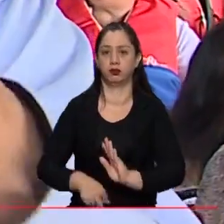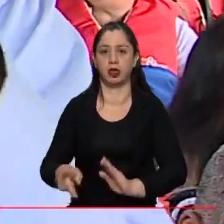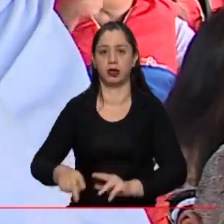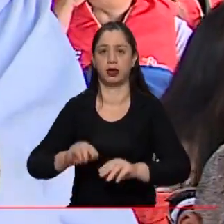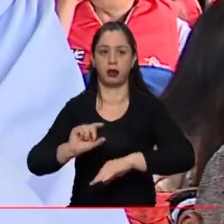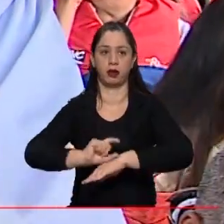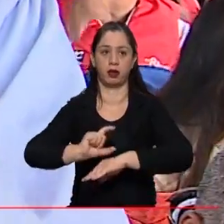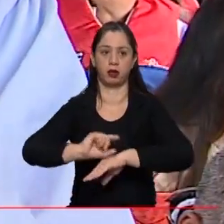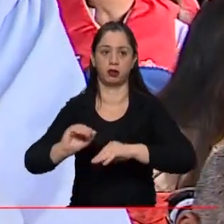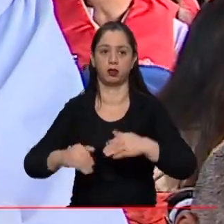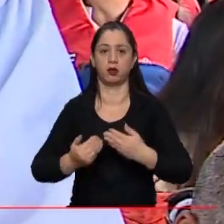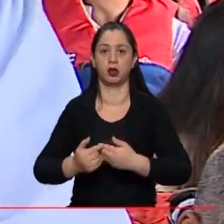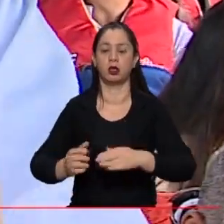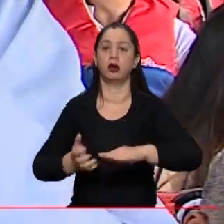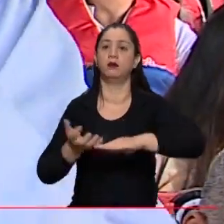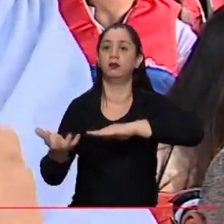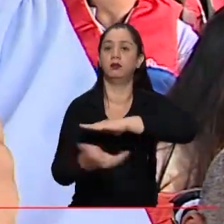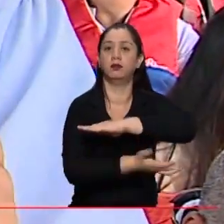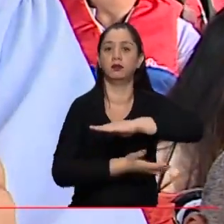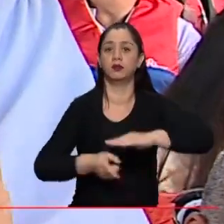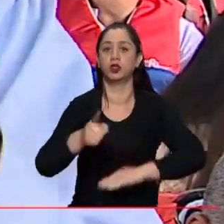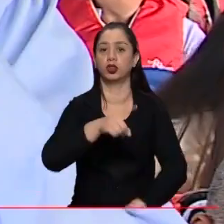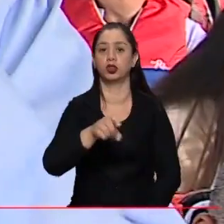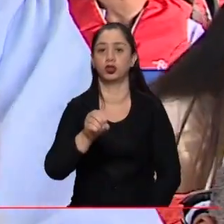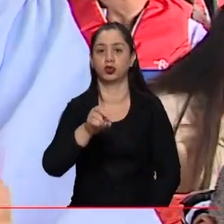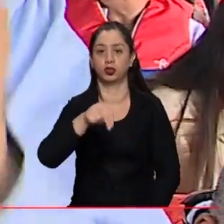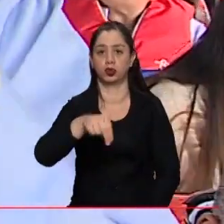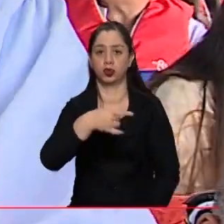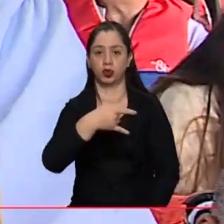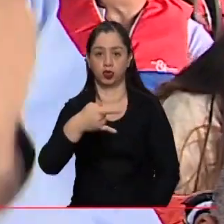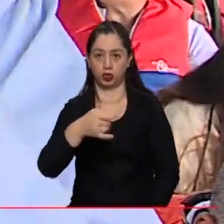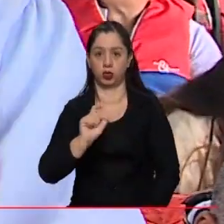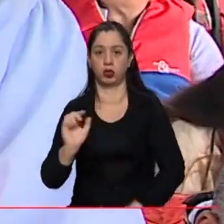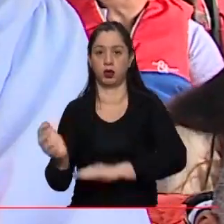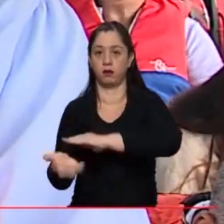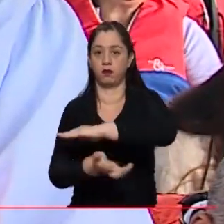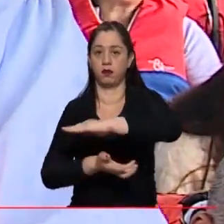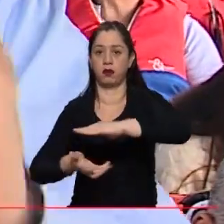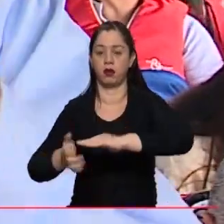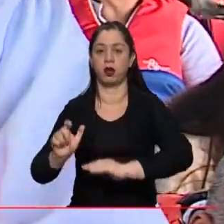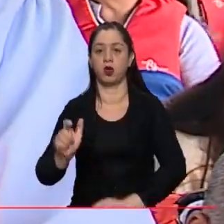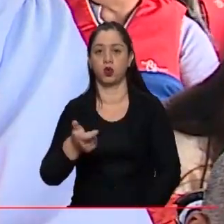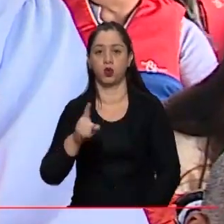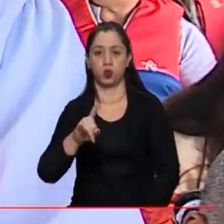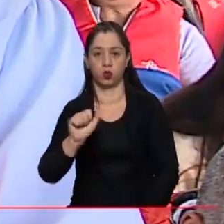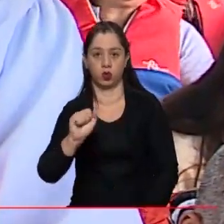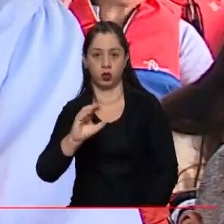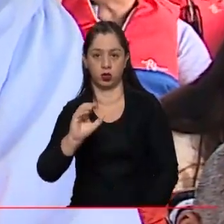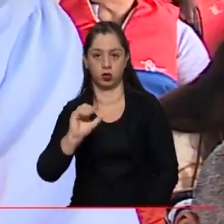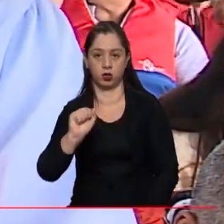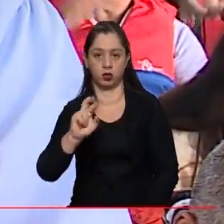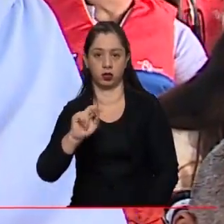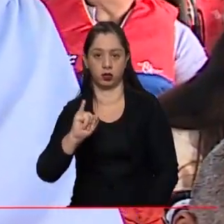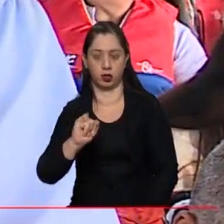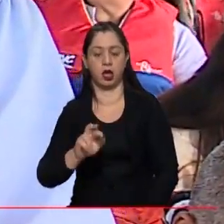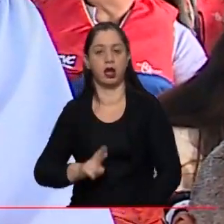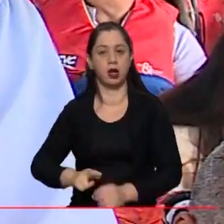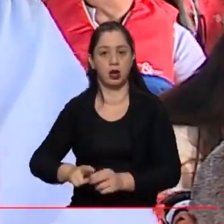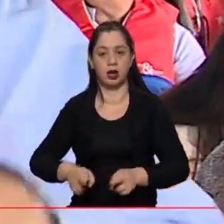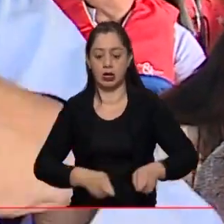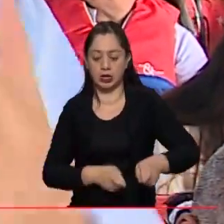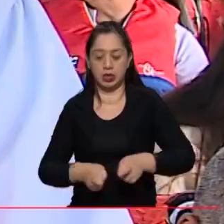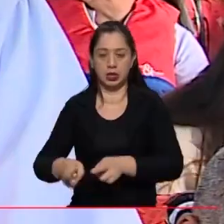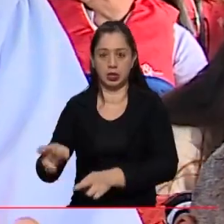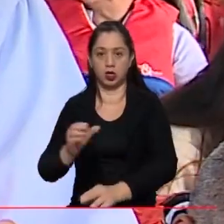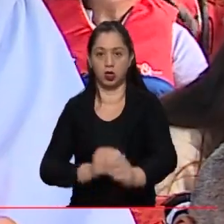A la altura de la laguna de Sonso y a la altura de los humedales en Videles en Guacarí, donde vamos a hacer una ruta por el río